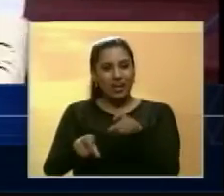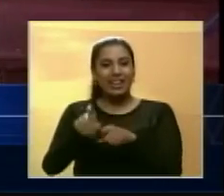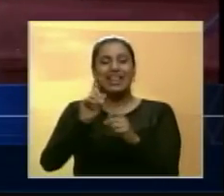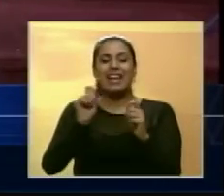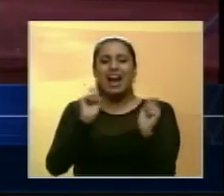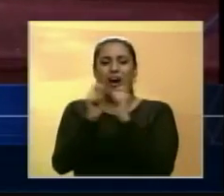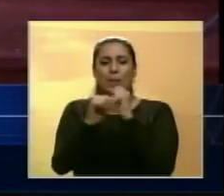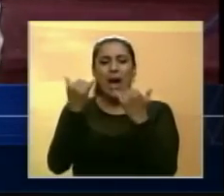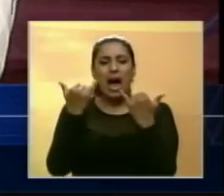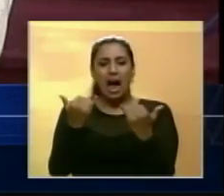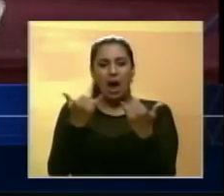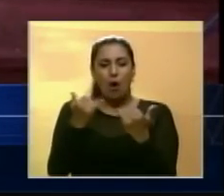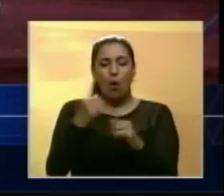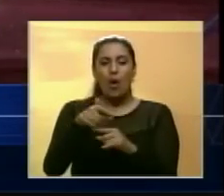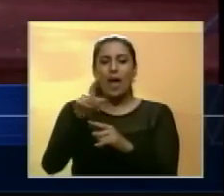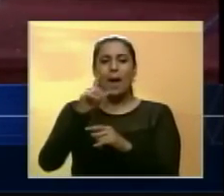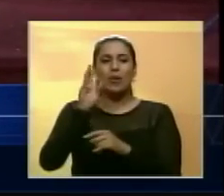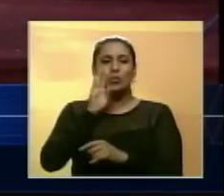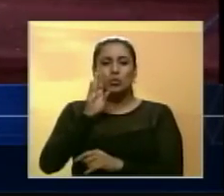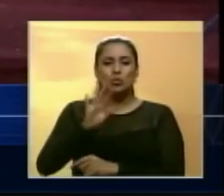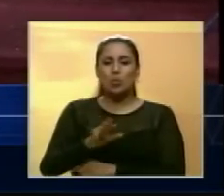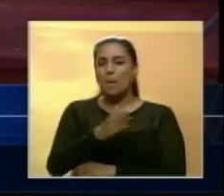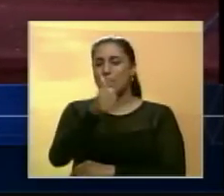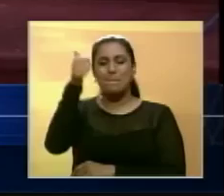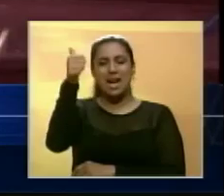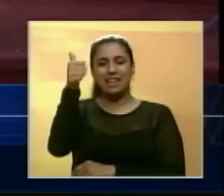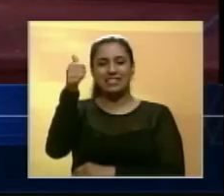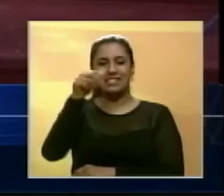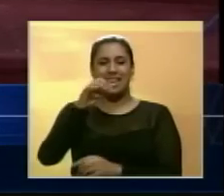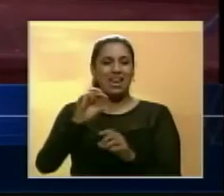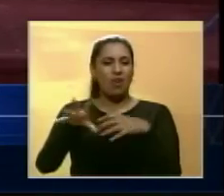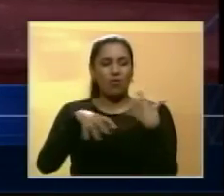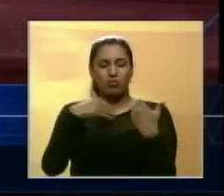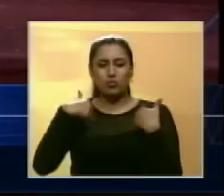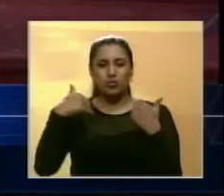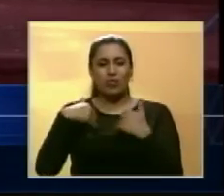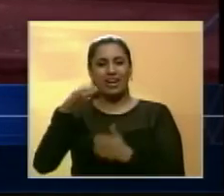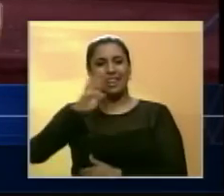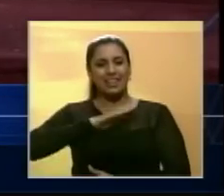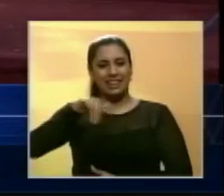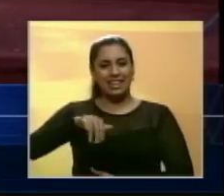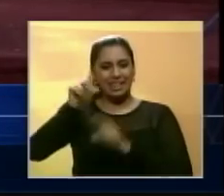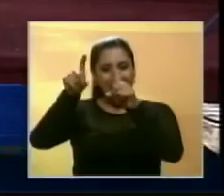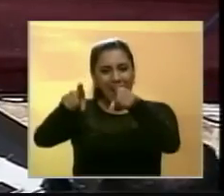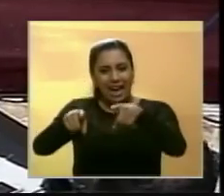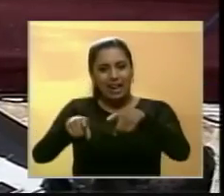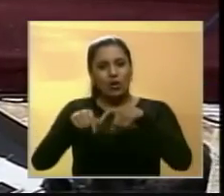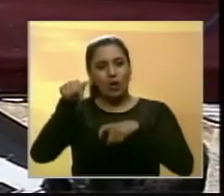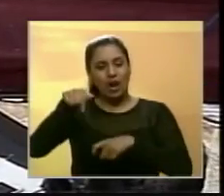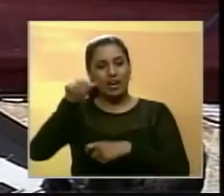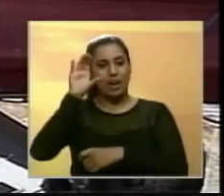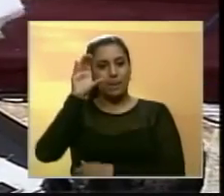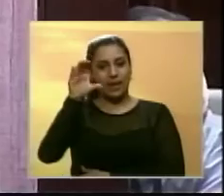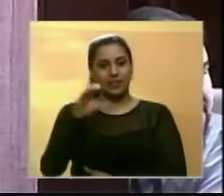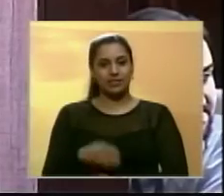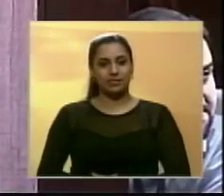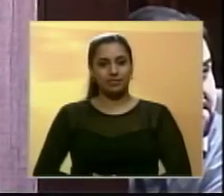se convirtió en la plaga más tremenda que ha recibido la agricultura en esta